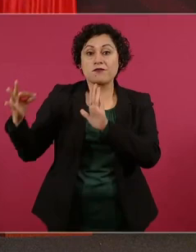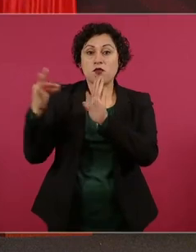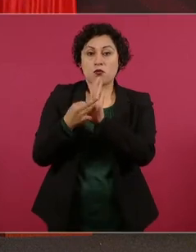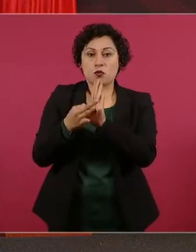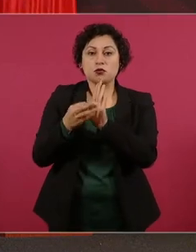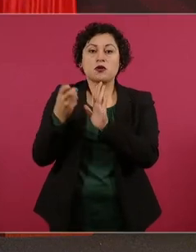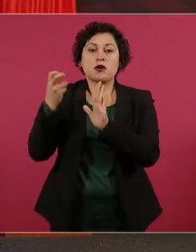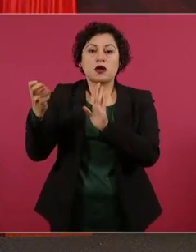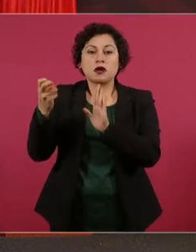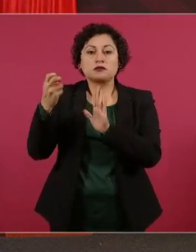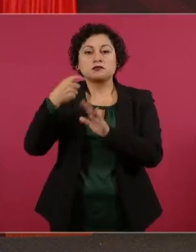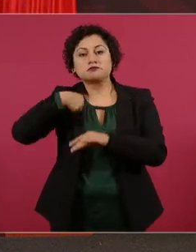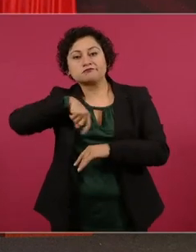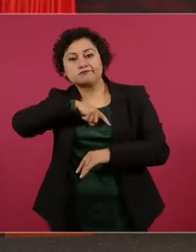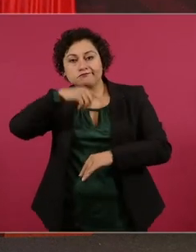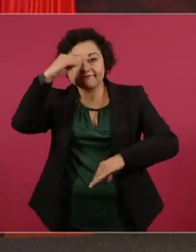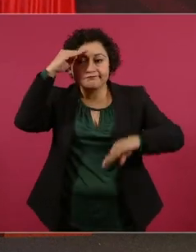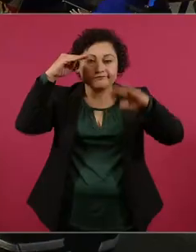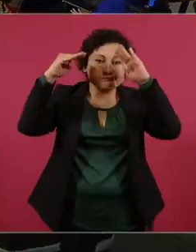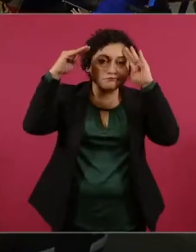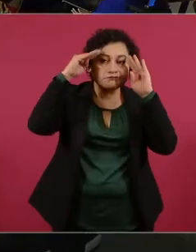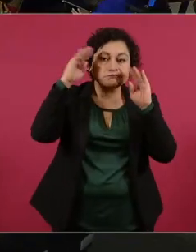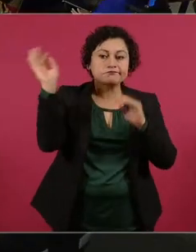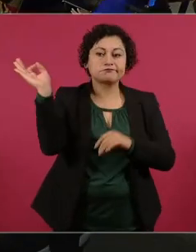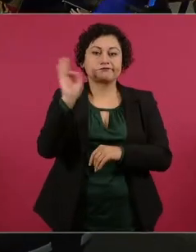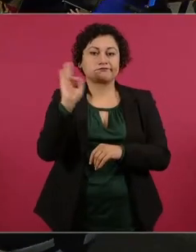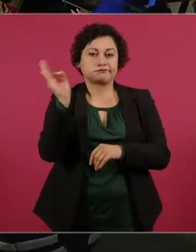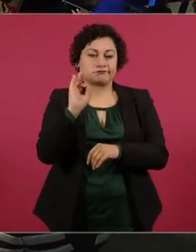porque en